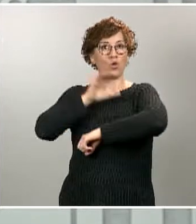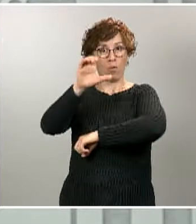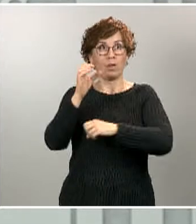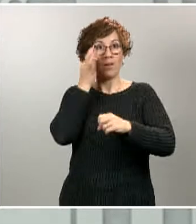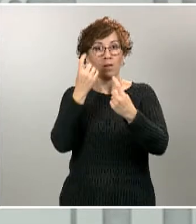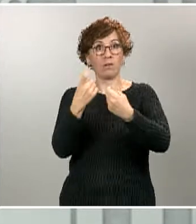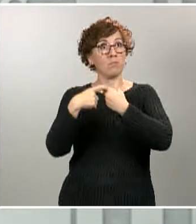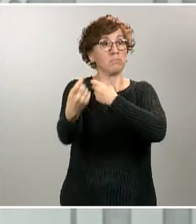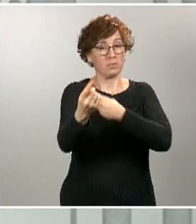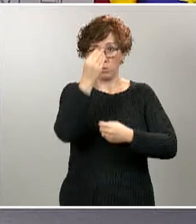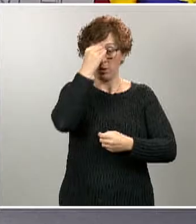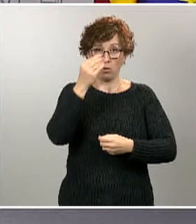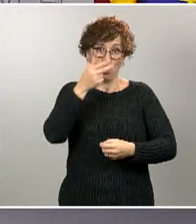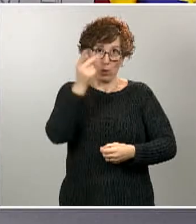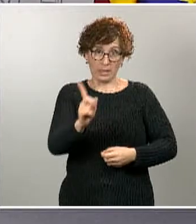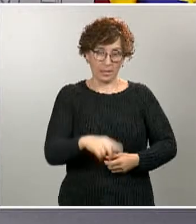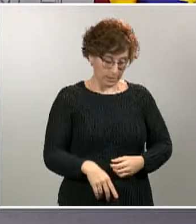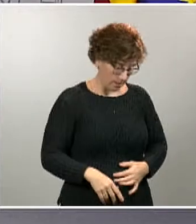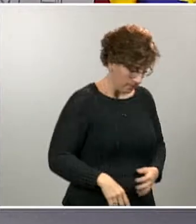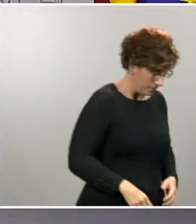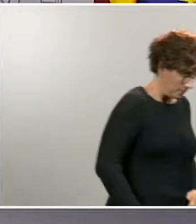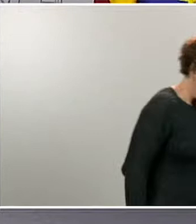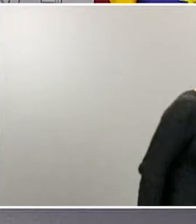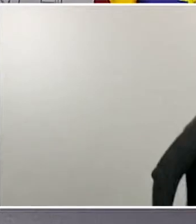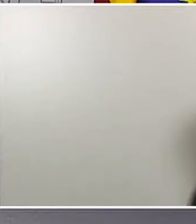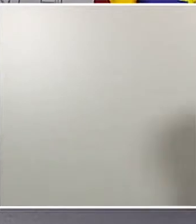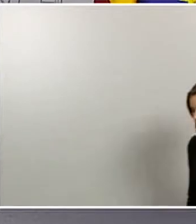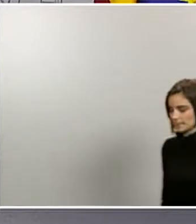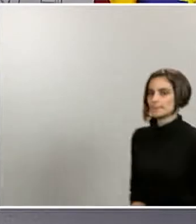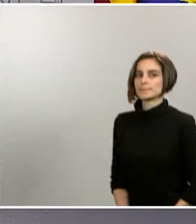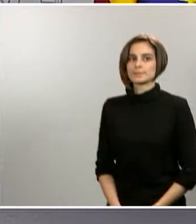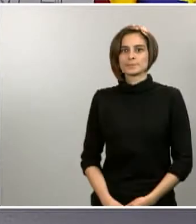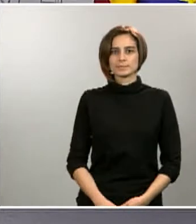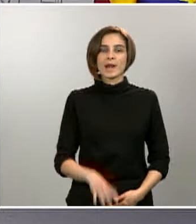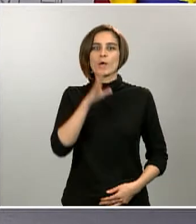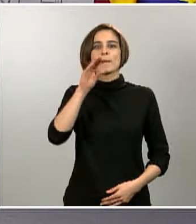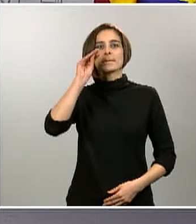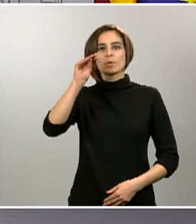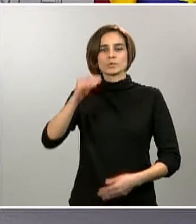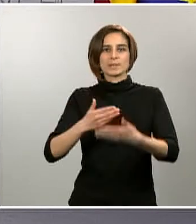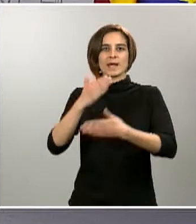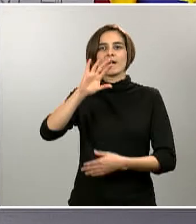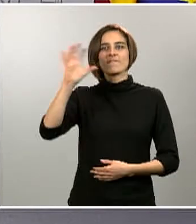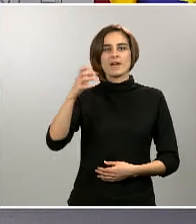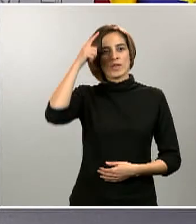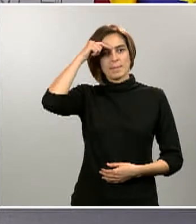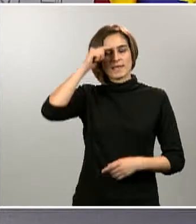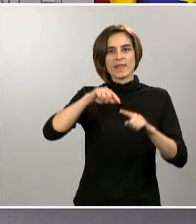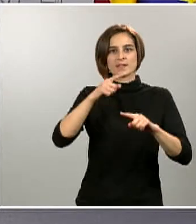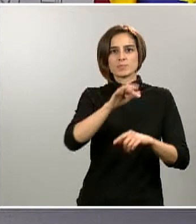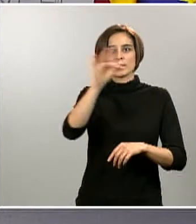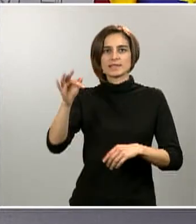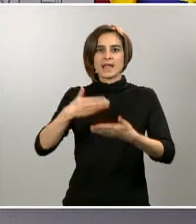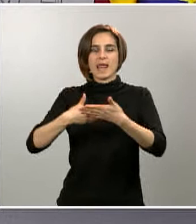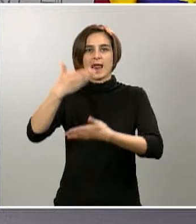ciudadanía. Pregunta ahora el Faro de Melilla y después lo hará La Vanguardia. Adelante, el Faro de Melilla. Hola,